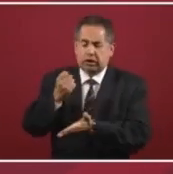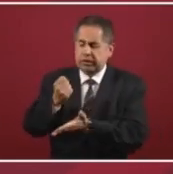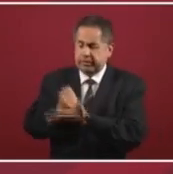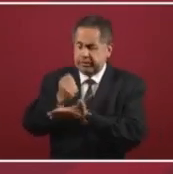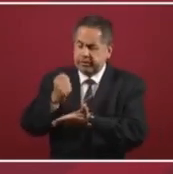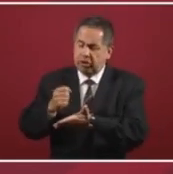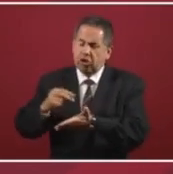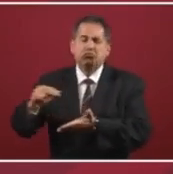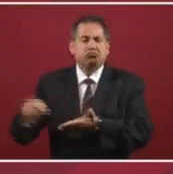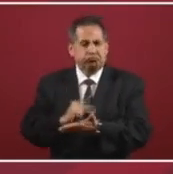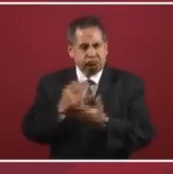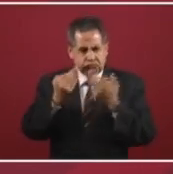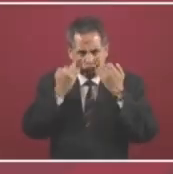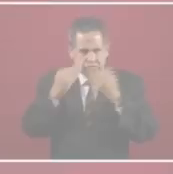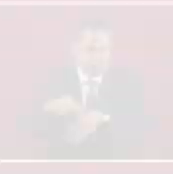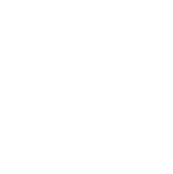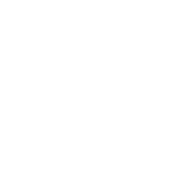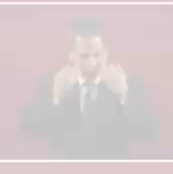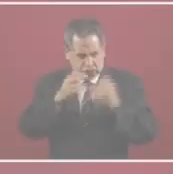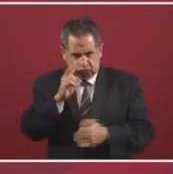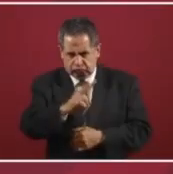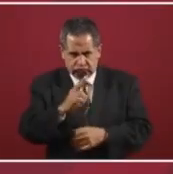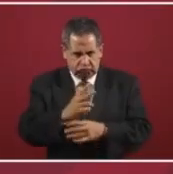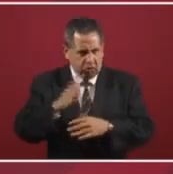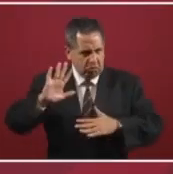de la Unión, las cuales están detenidas.